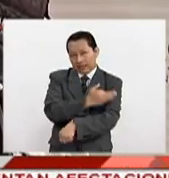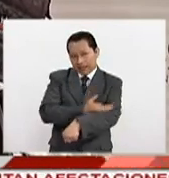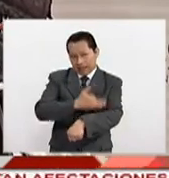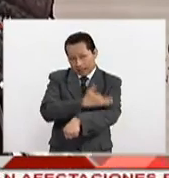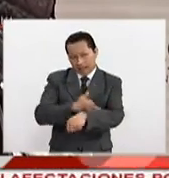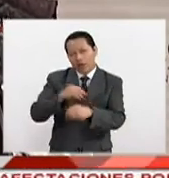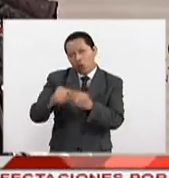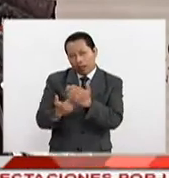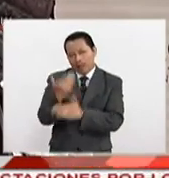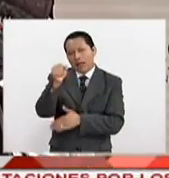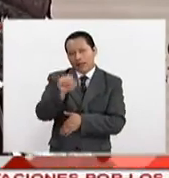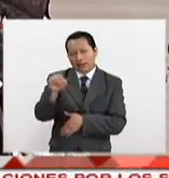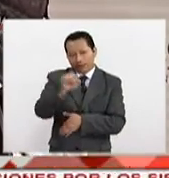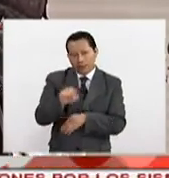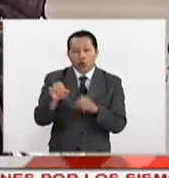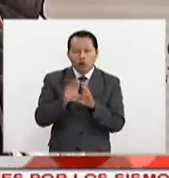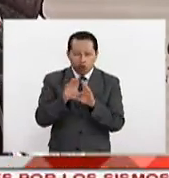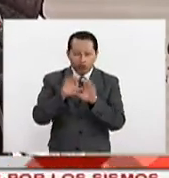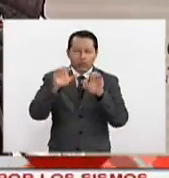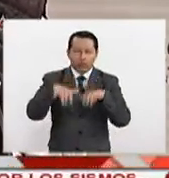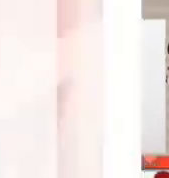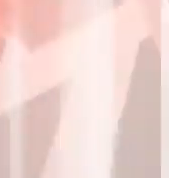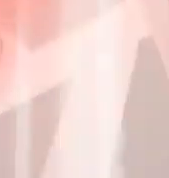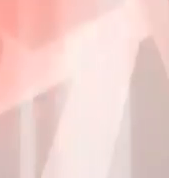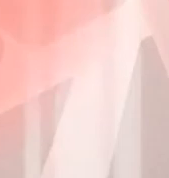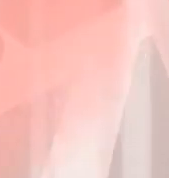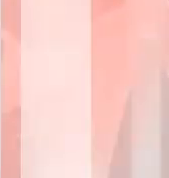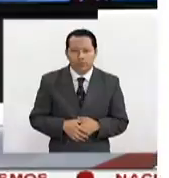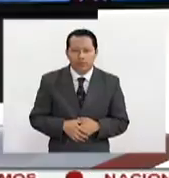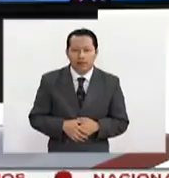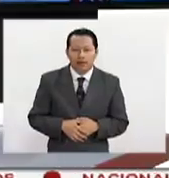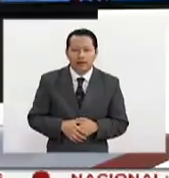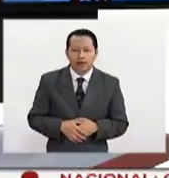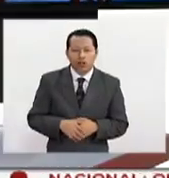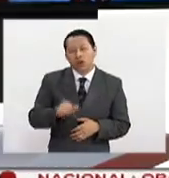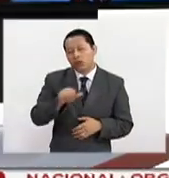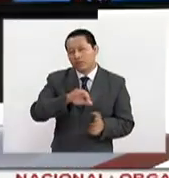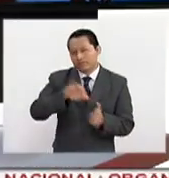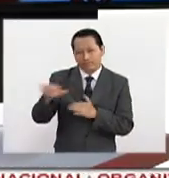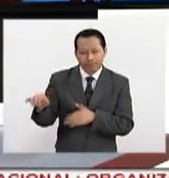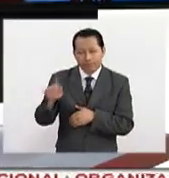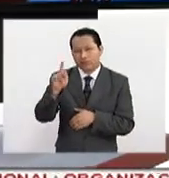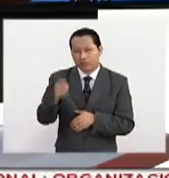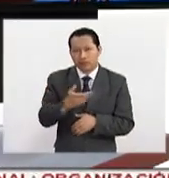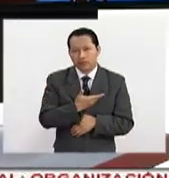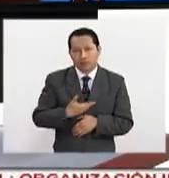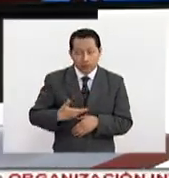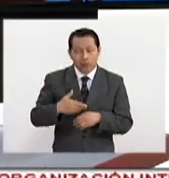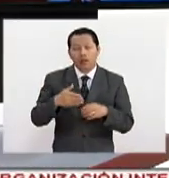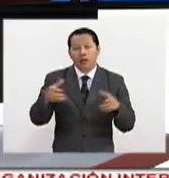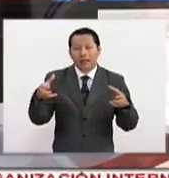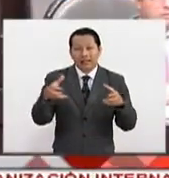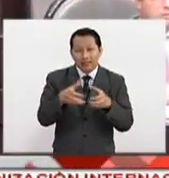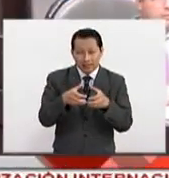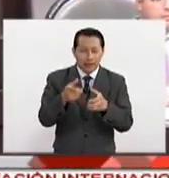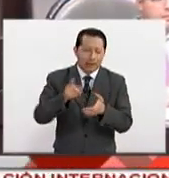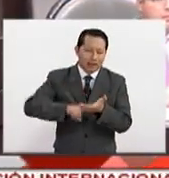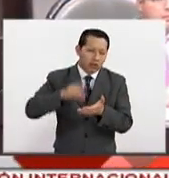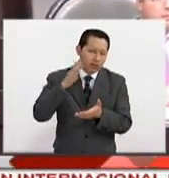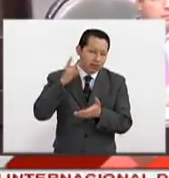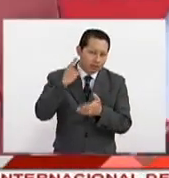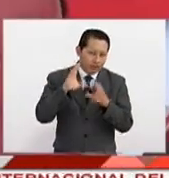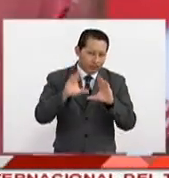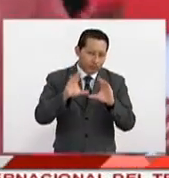sábado, como una tormenta tropical. En otros asuntos, el presidente de la sección instructora de la Cámara de Diputados,